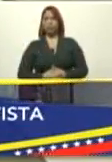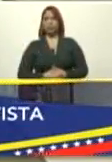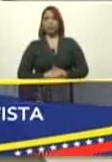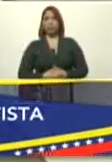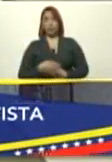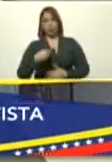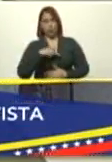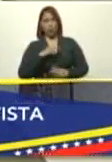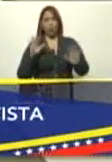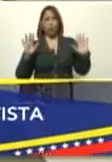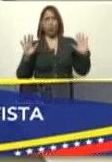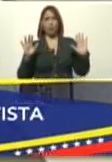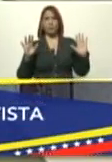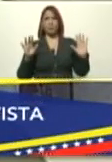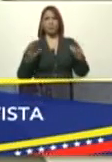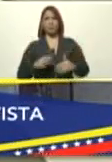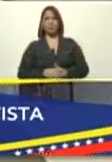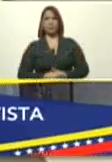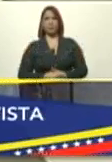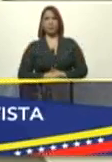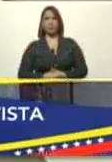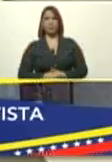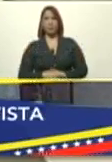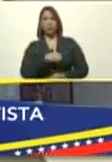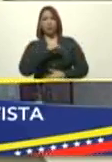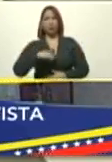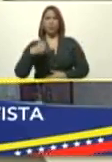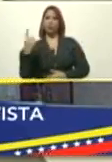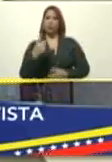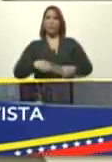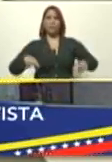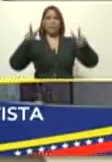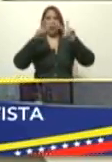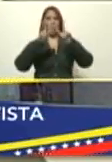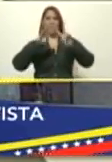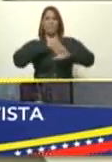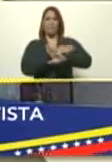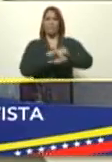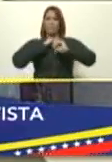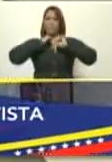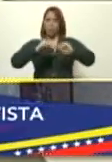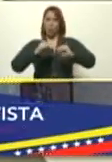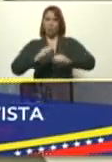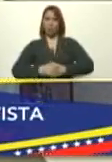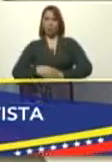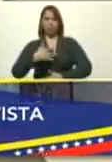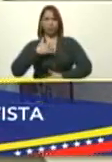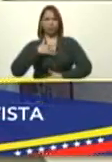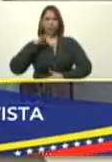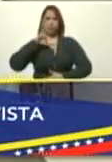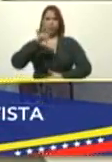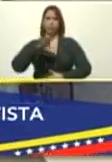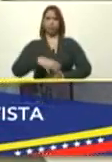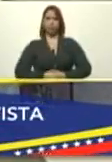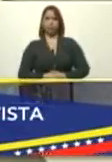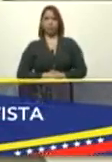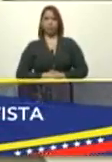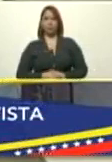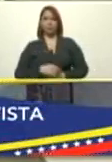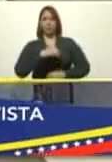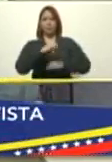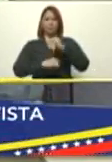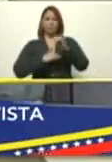Nosotros somos de un solo valor, el valor de la valentía, del patriotismo, del